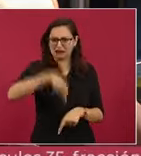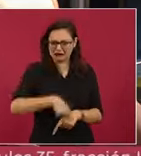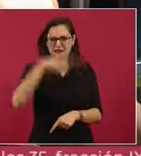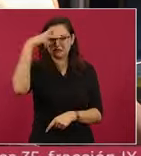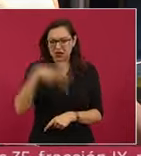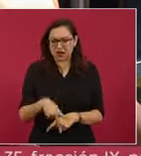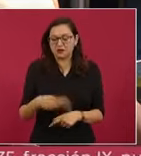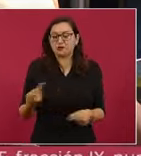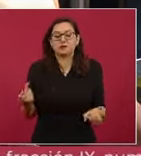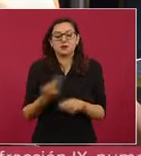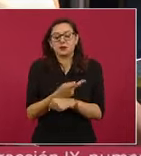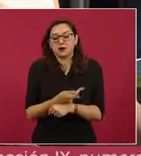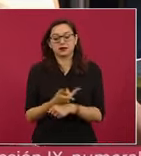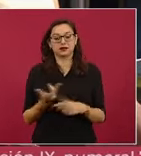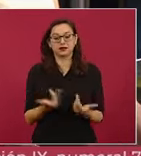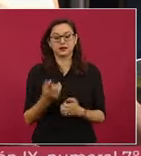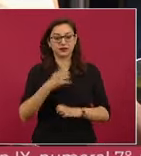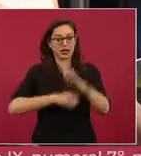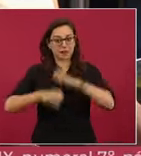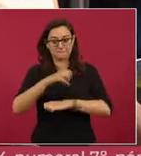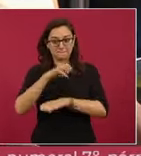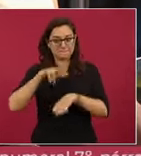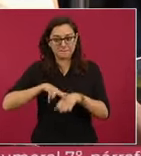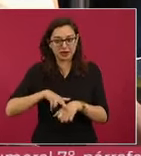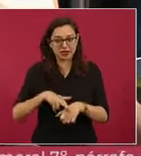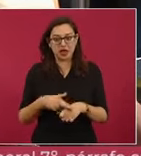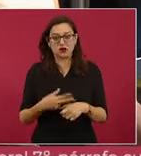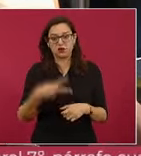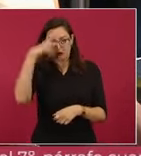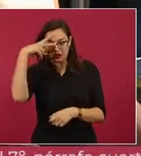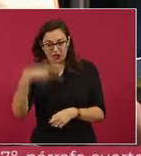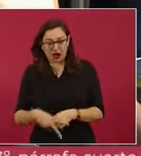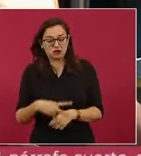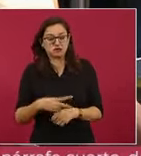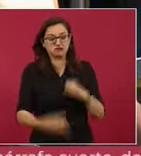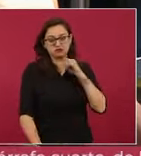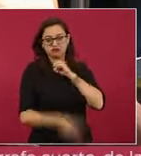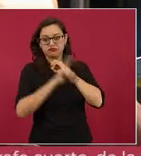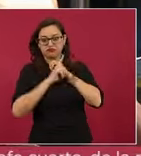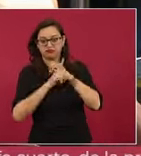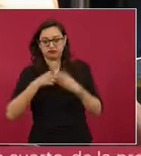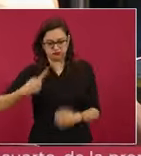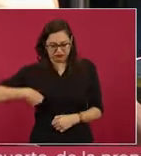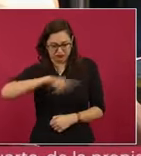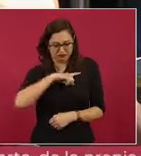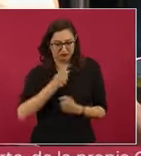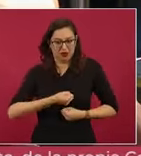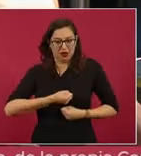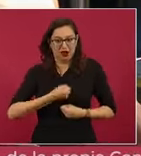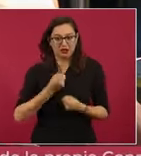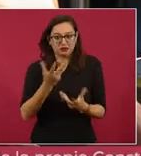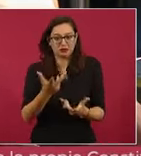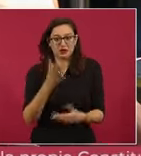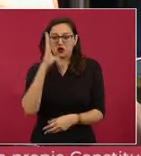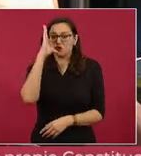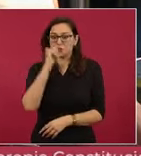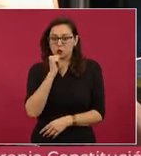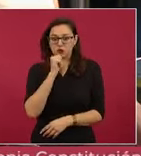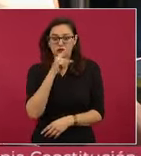empresas mexicanas no están violando la libertad de expresión que dice en la Constitución en el sexto y